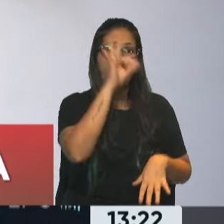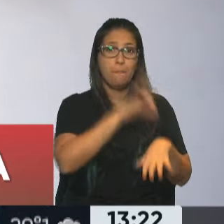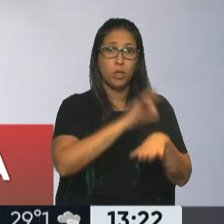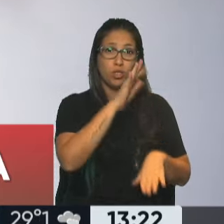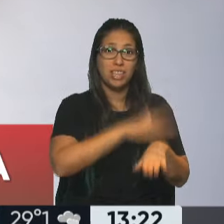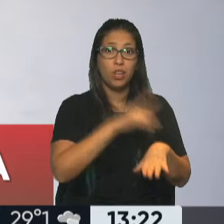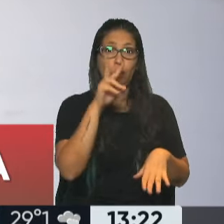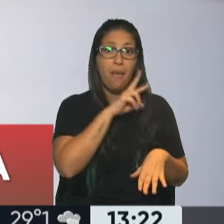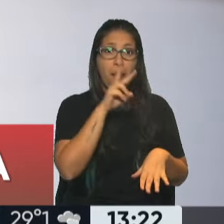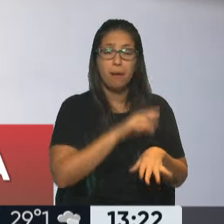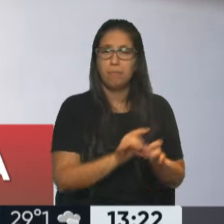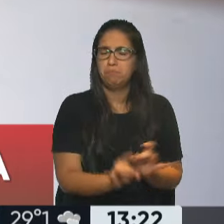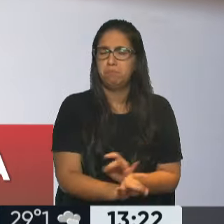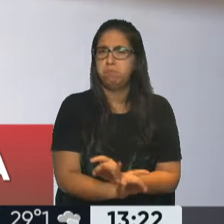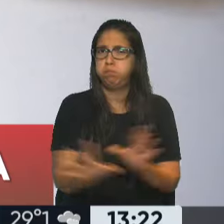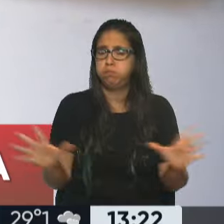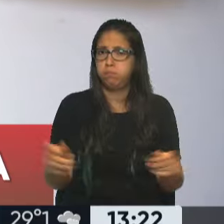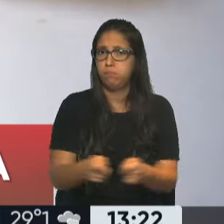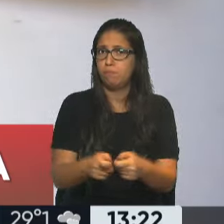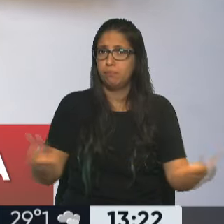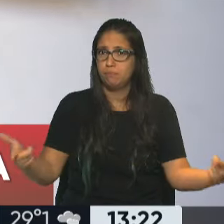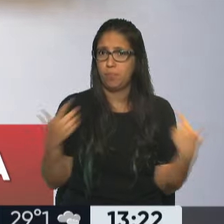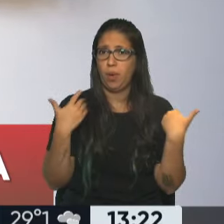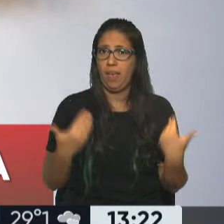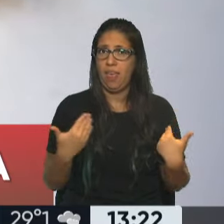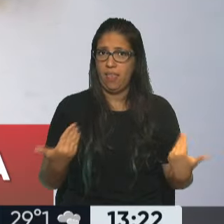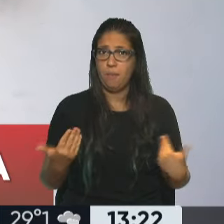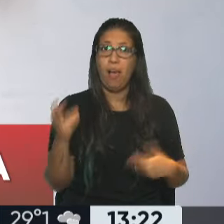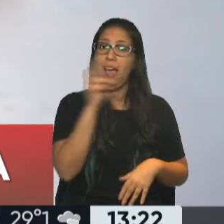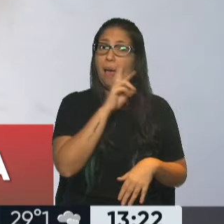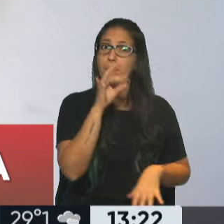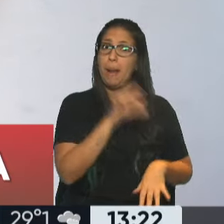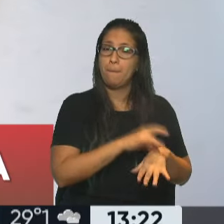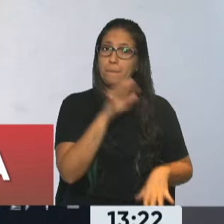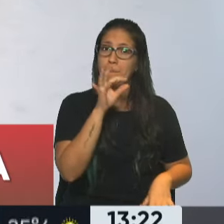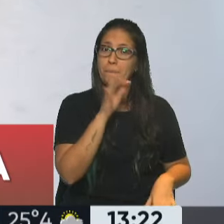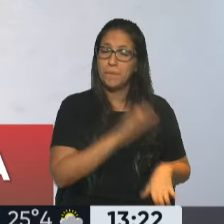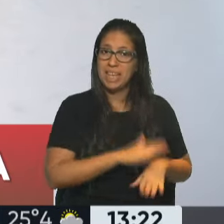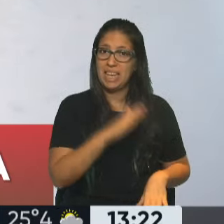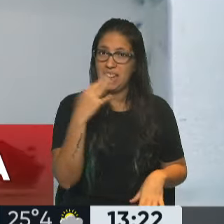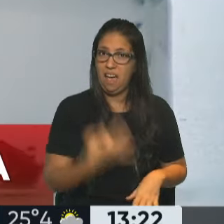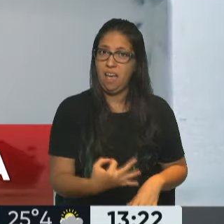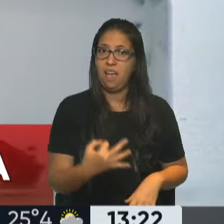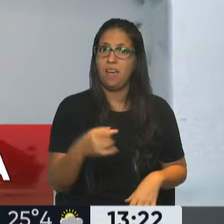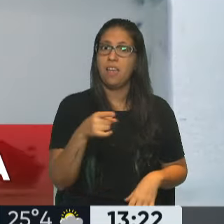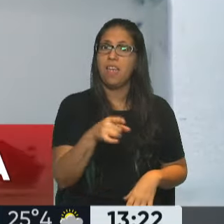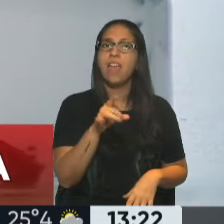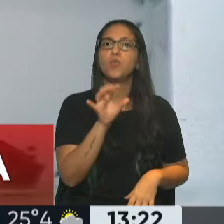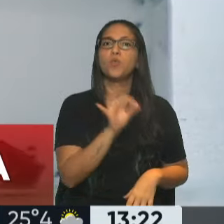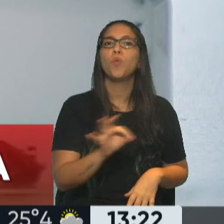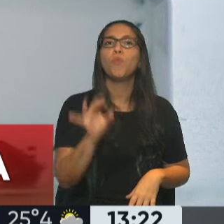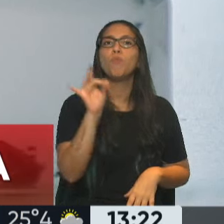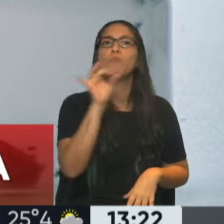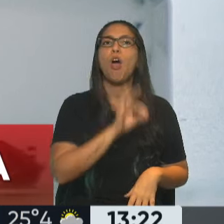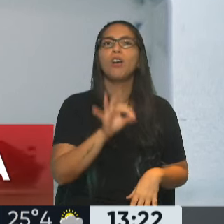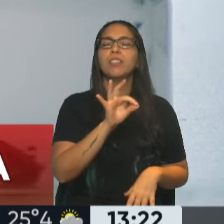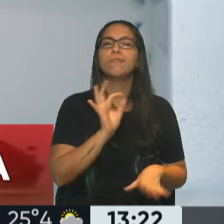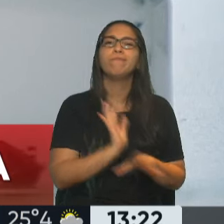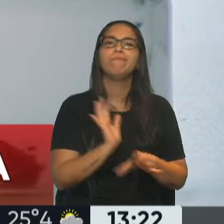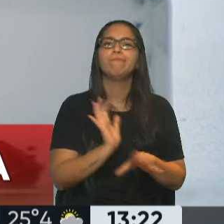hembra, que es la que pica, y además ustedes deben recordar que este es un mosquito peridomiciliario. Si uno